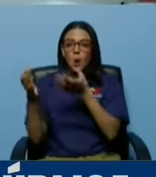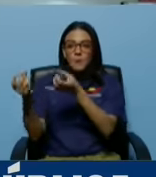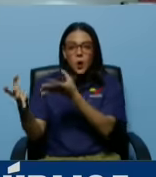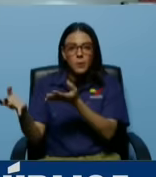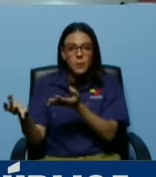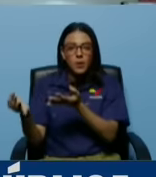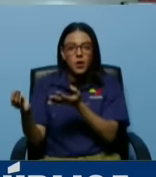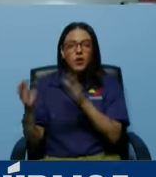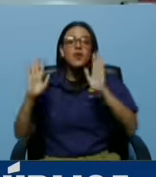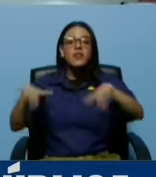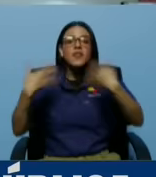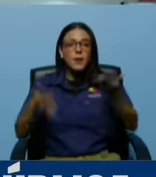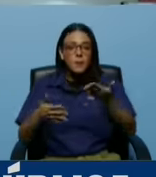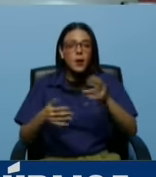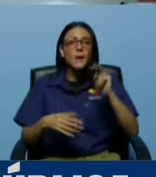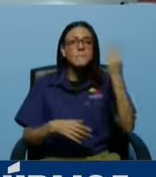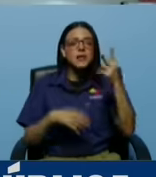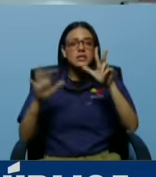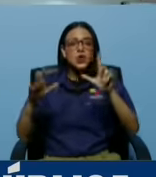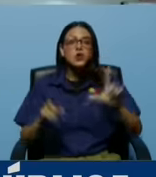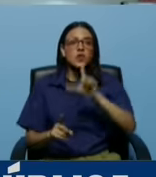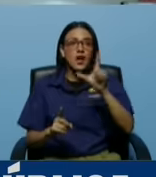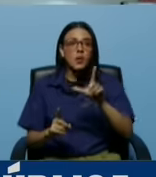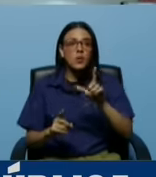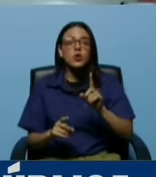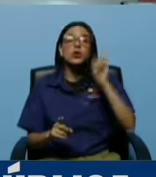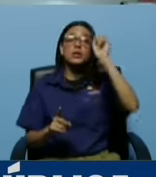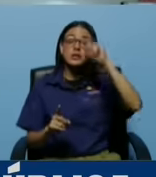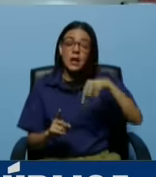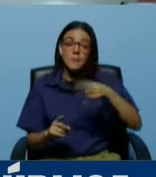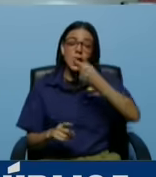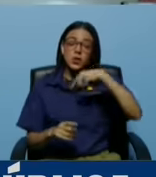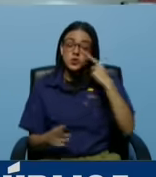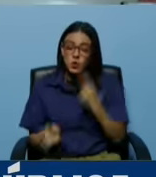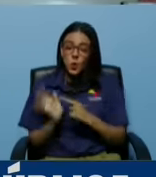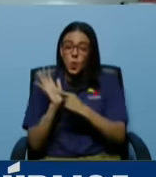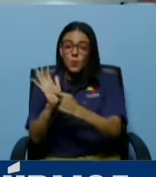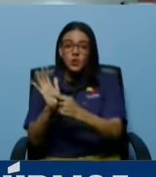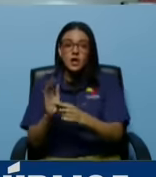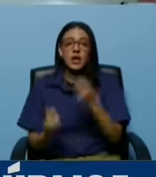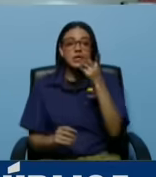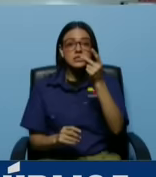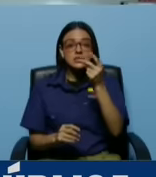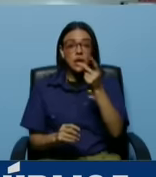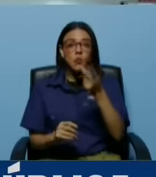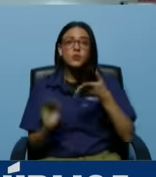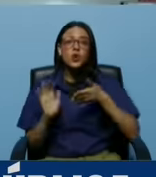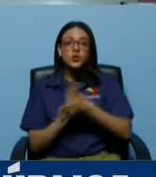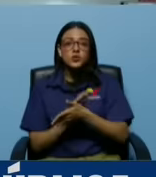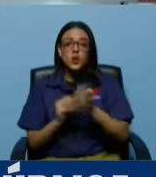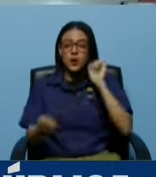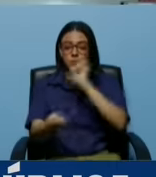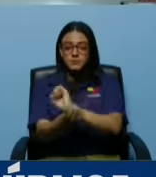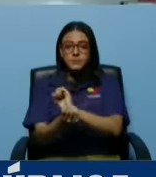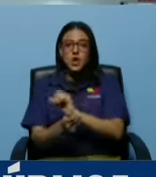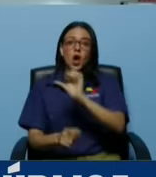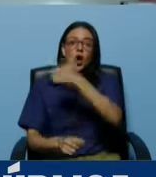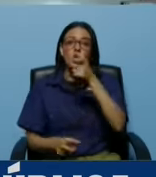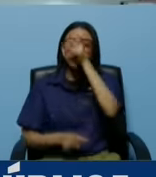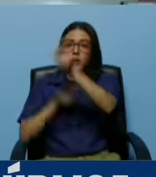posteriores al 28 de julio. Inclusive, vamos a mostrar en un segundo caso, la detención de otro